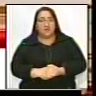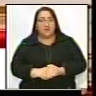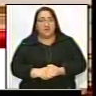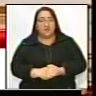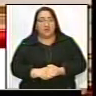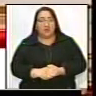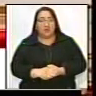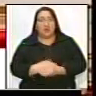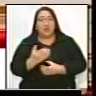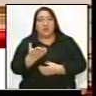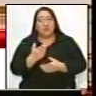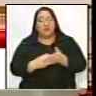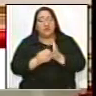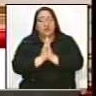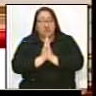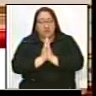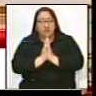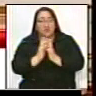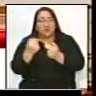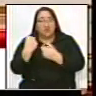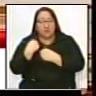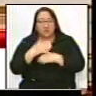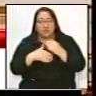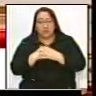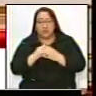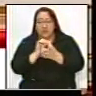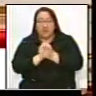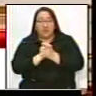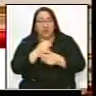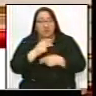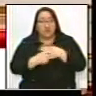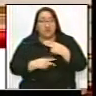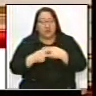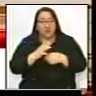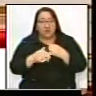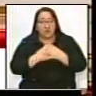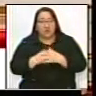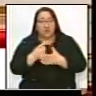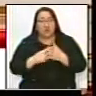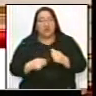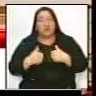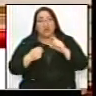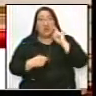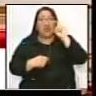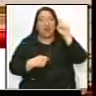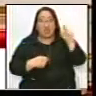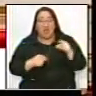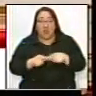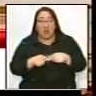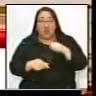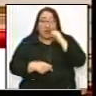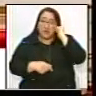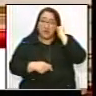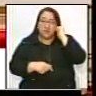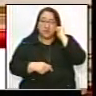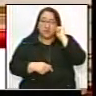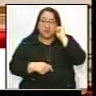Le pido encarecidamente a representación de todos mis vecinos, de todos los que vivimos allá en el lugar,